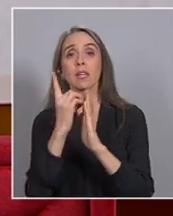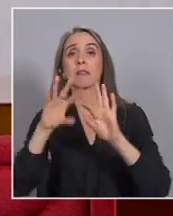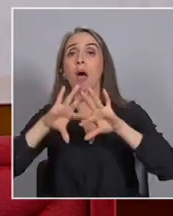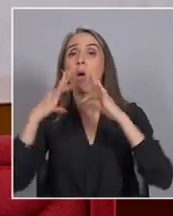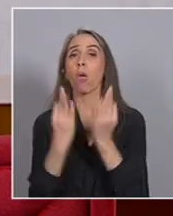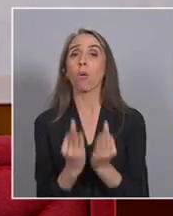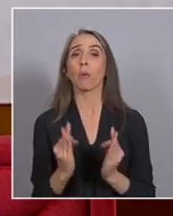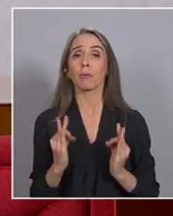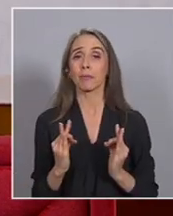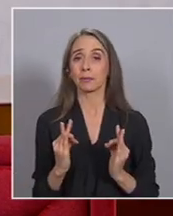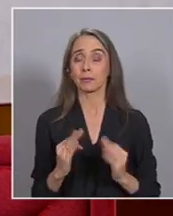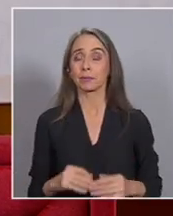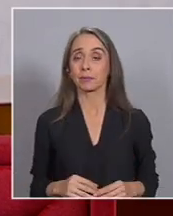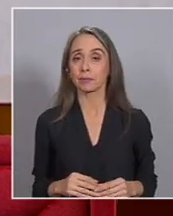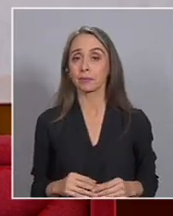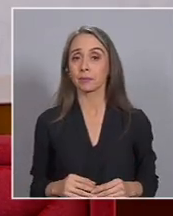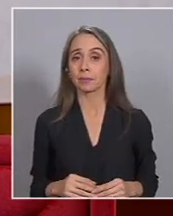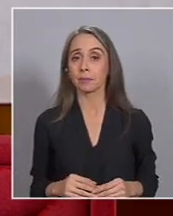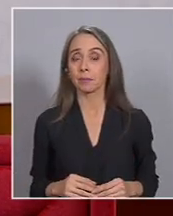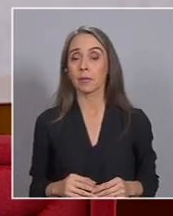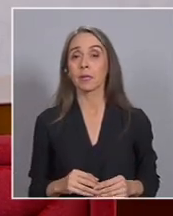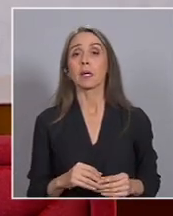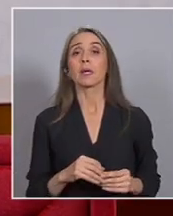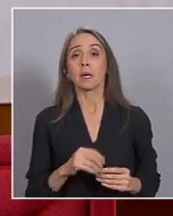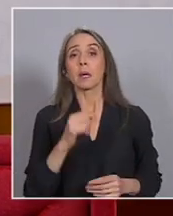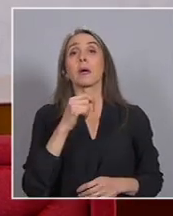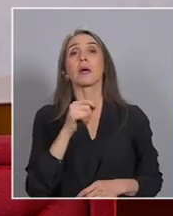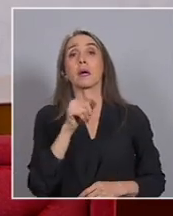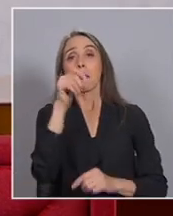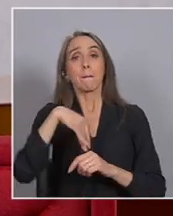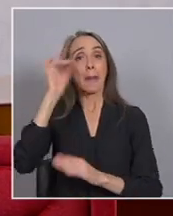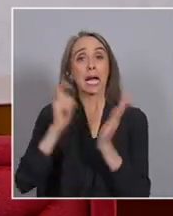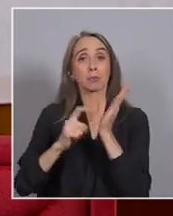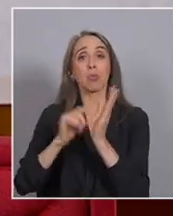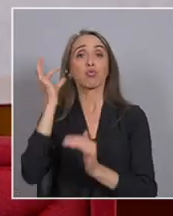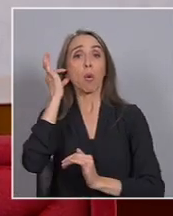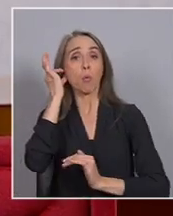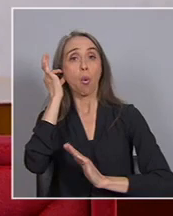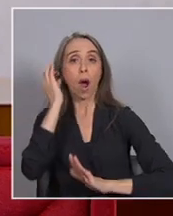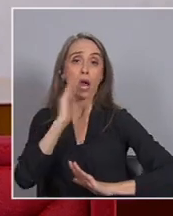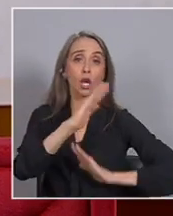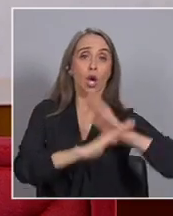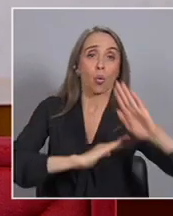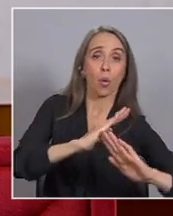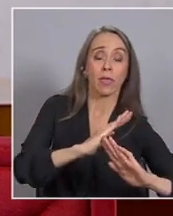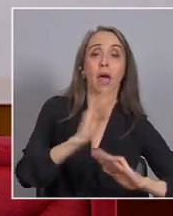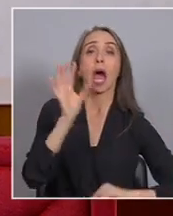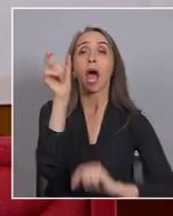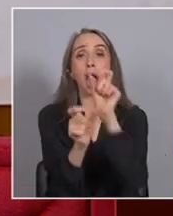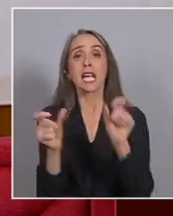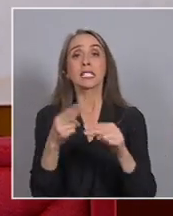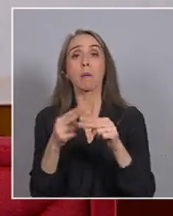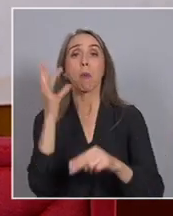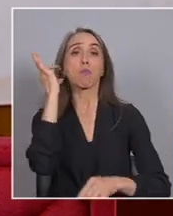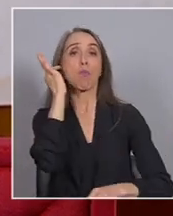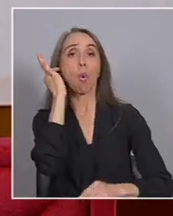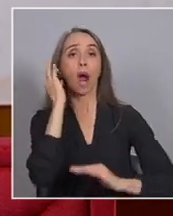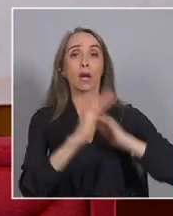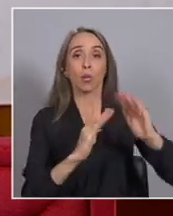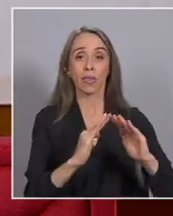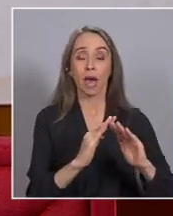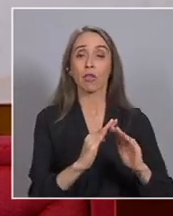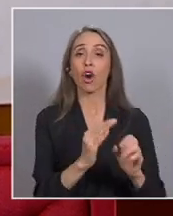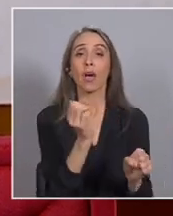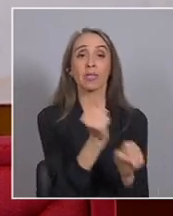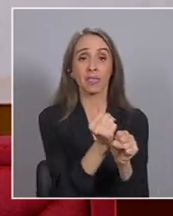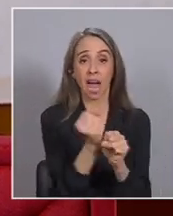íntegra. Y mientras quienes cuidan, principalmente mujeres, las mujeres cuidadoras de trabajos